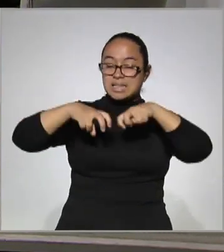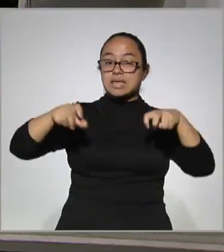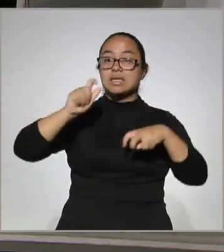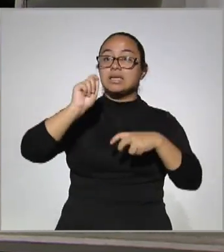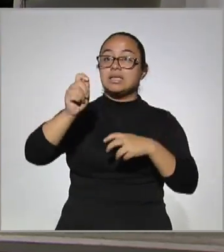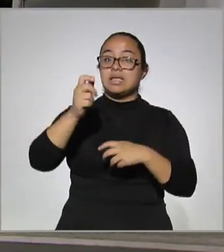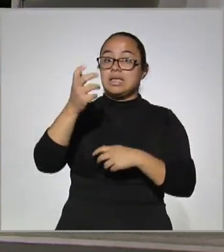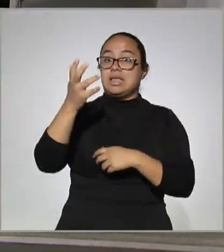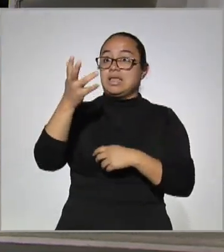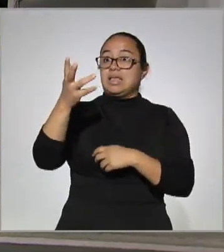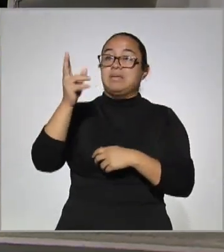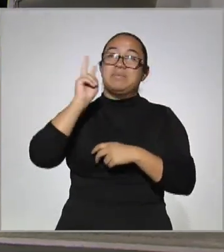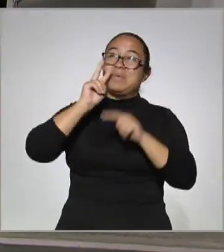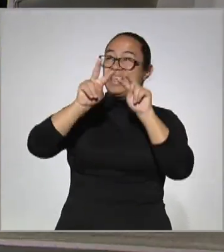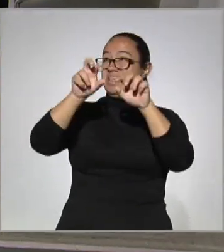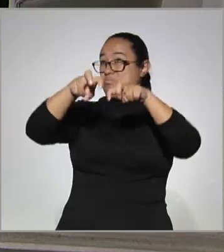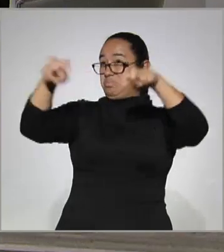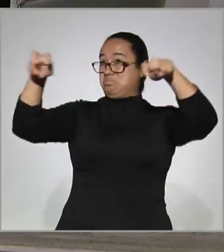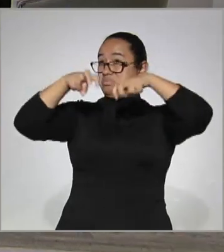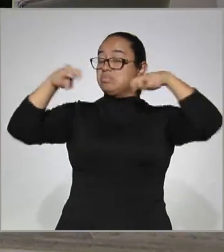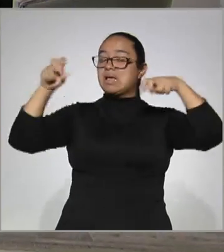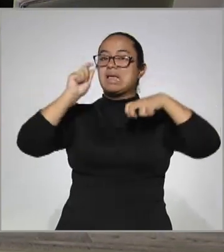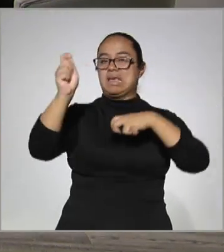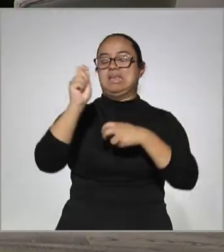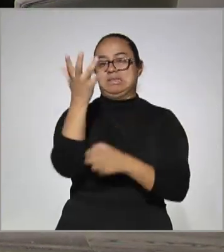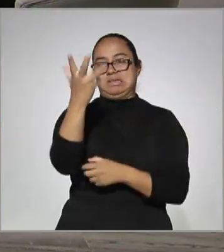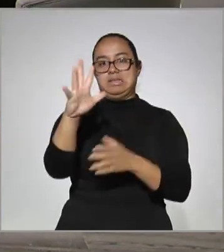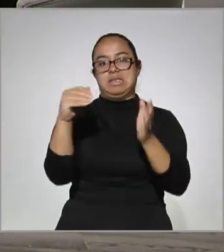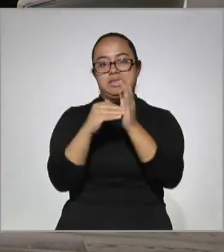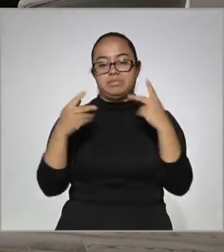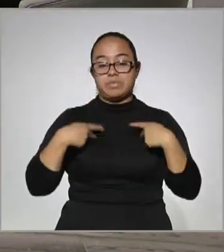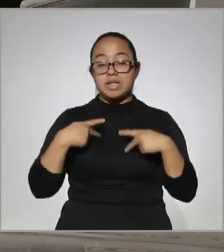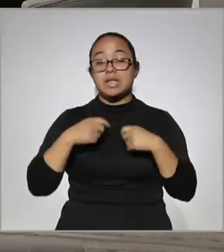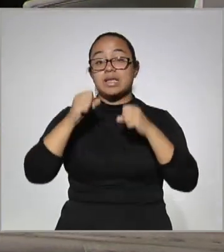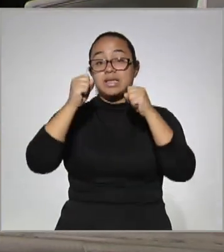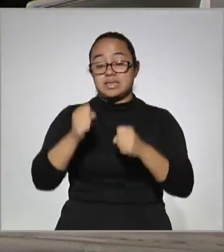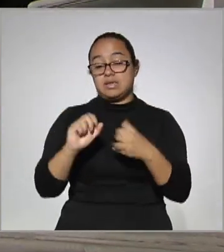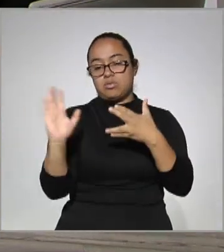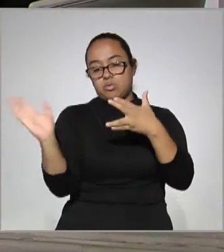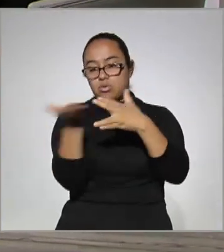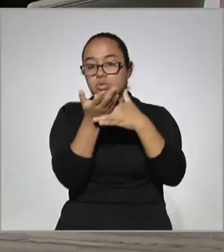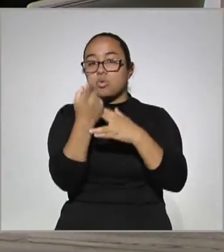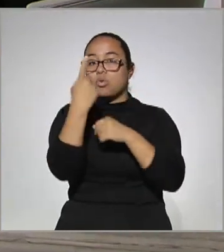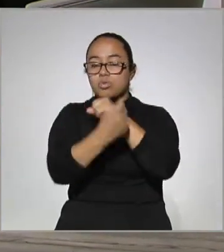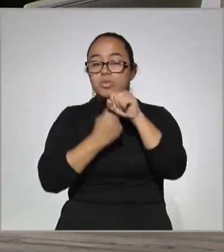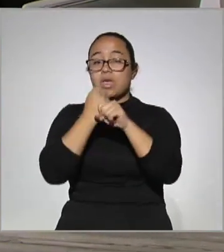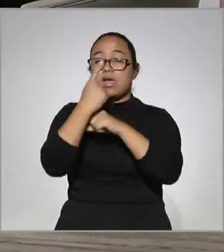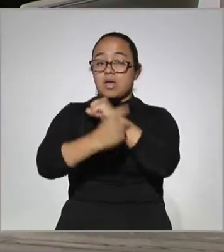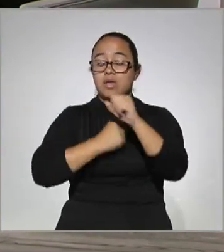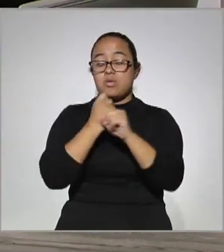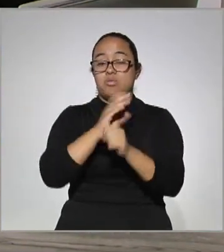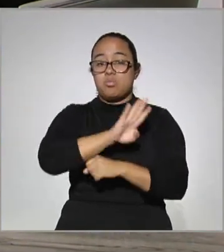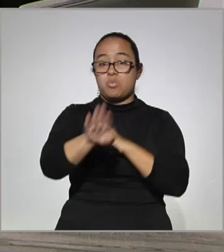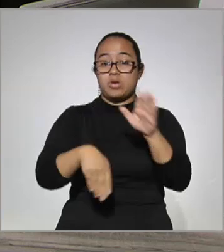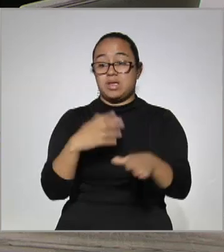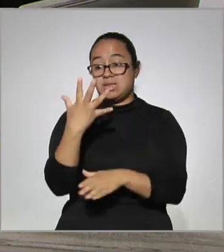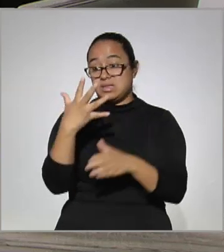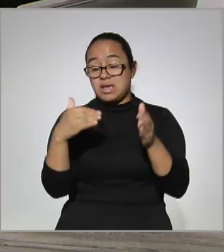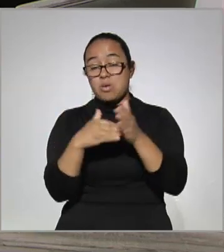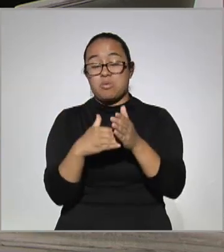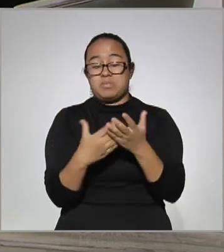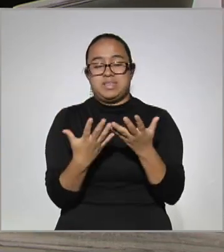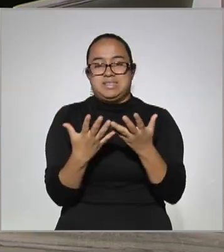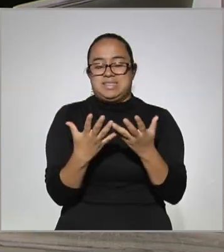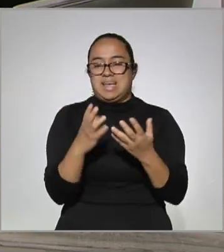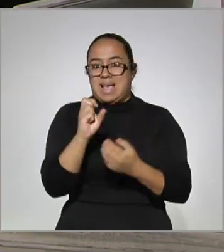casi 10,000 personas y de estos casi la mitad van a fallecer por año. Y esto es alarmante, esto es creo que lo